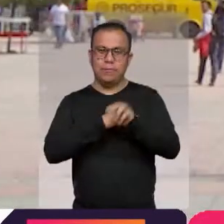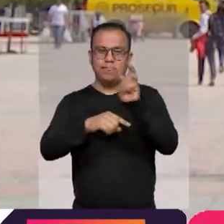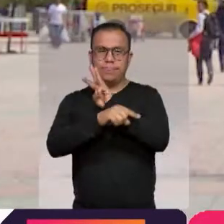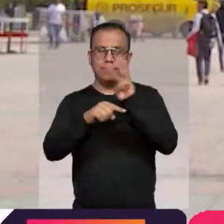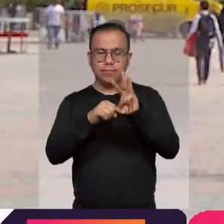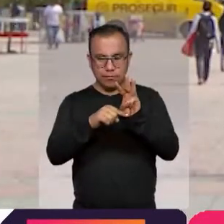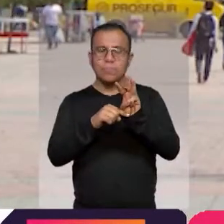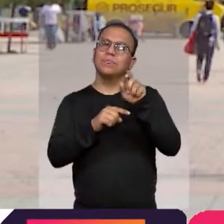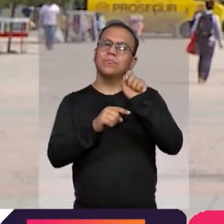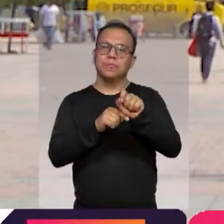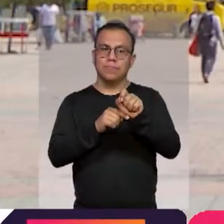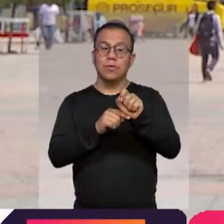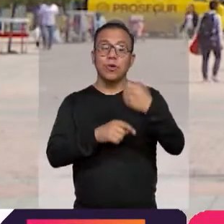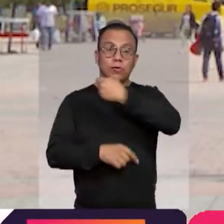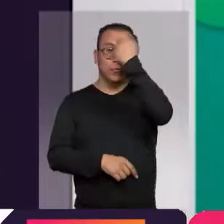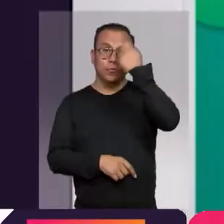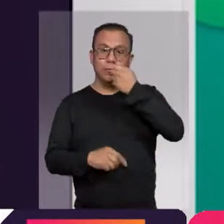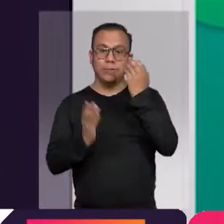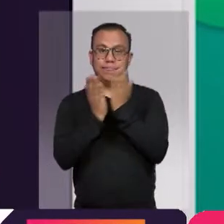web